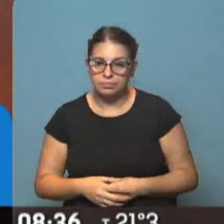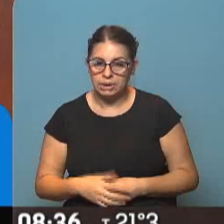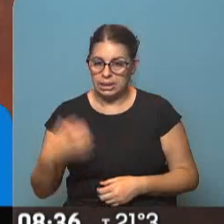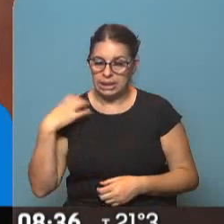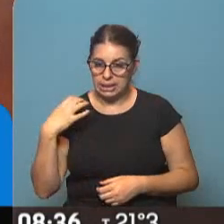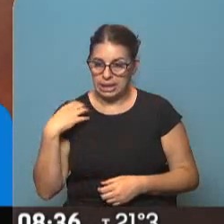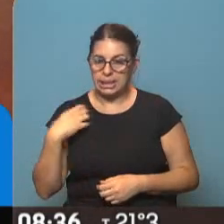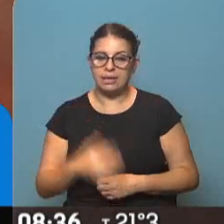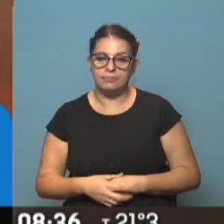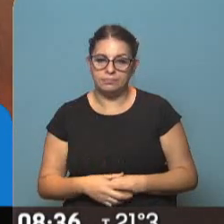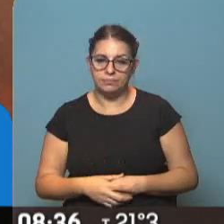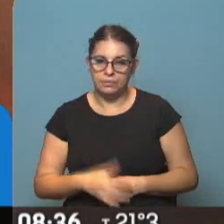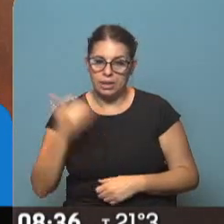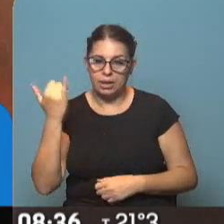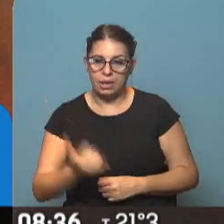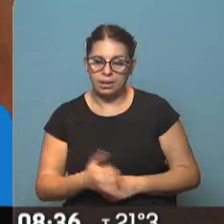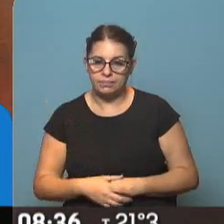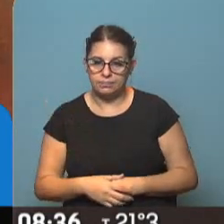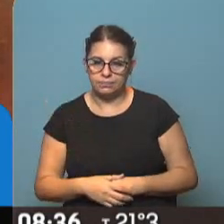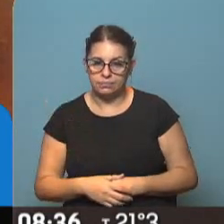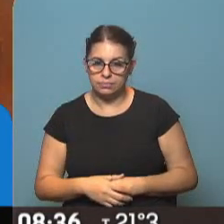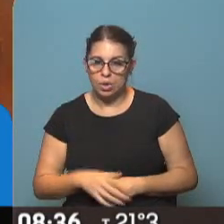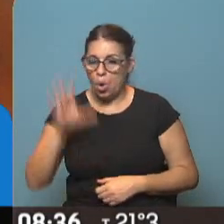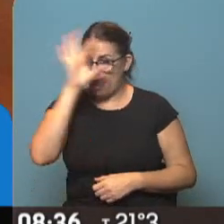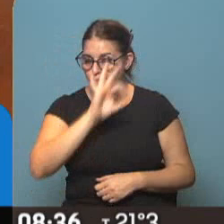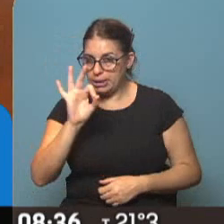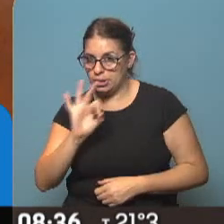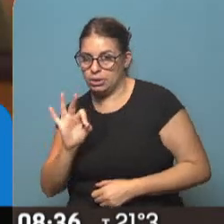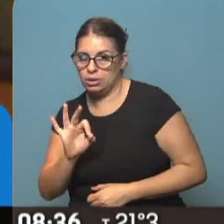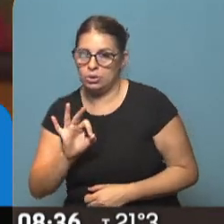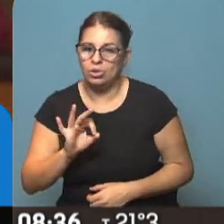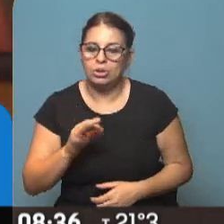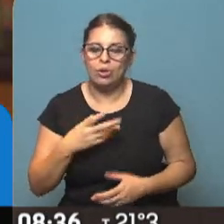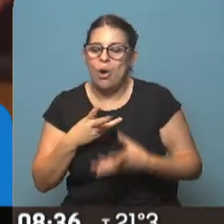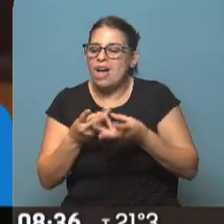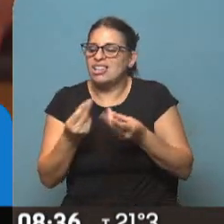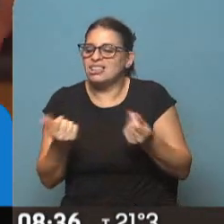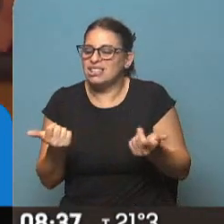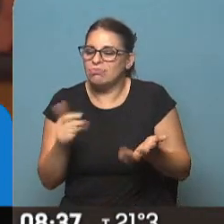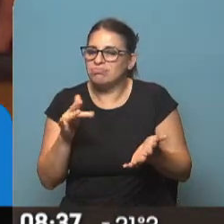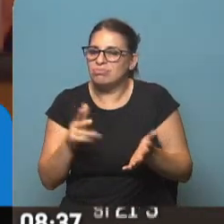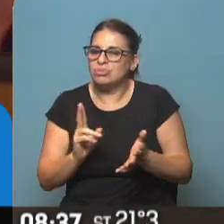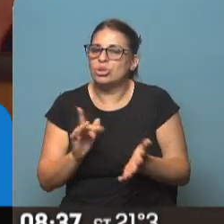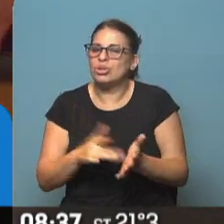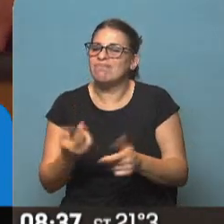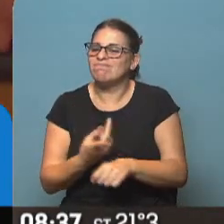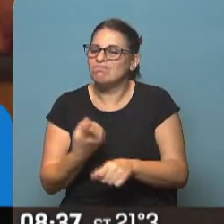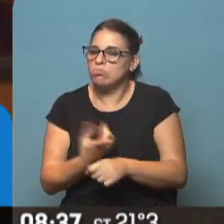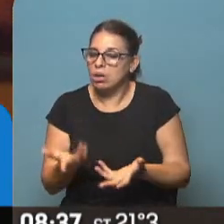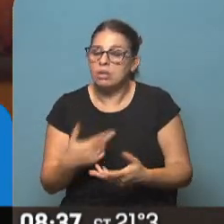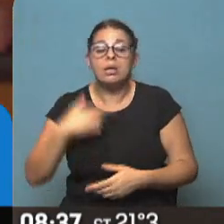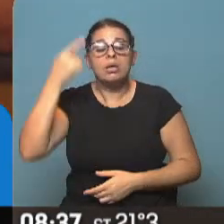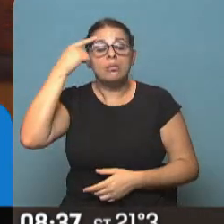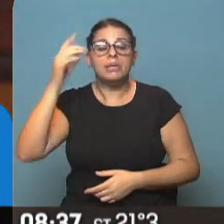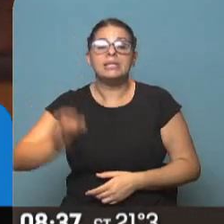en general hay como una posición en lo abstracto no sea piensan en la